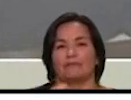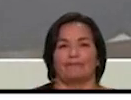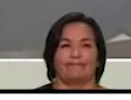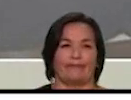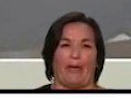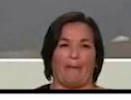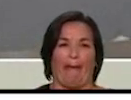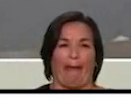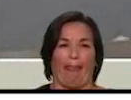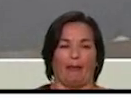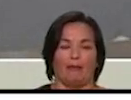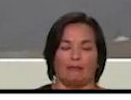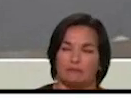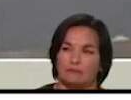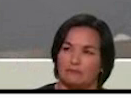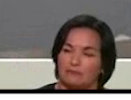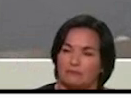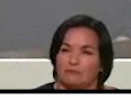fue.